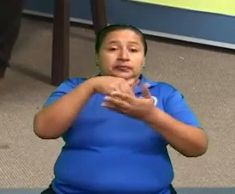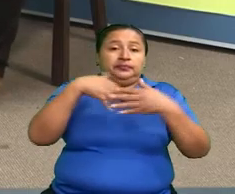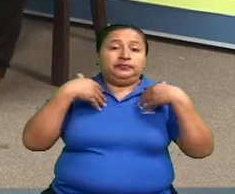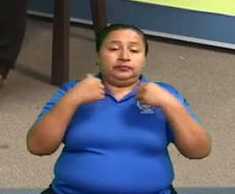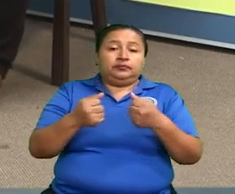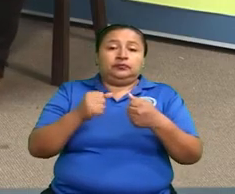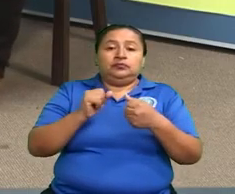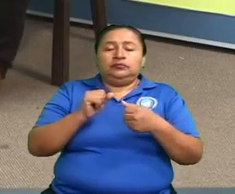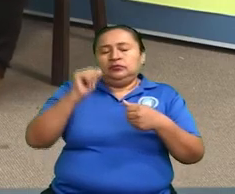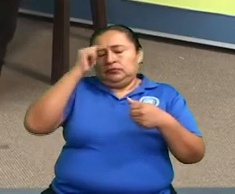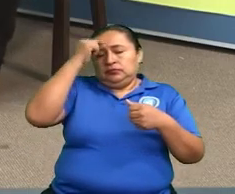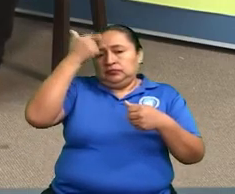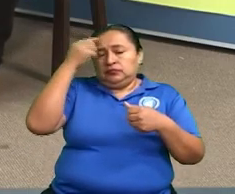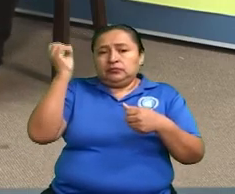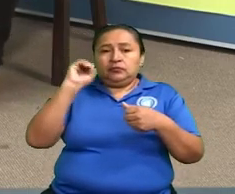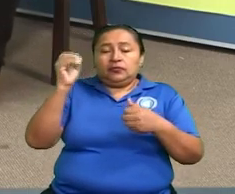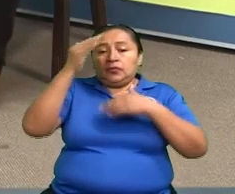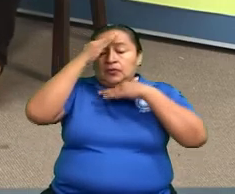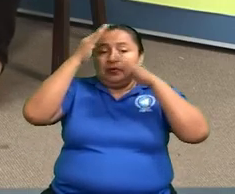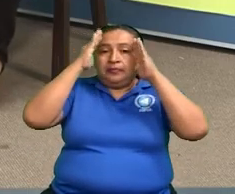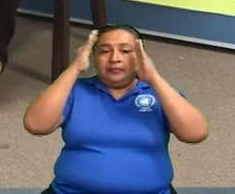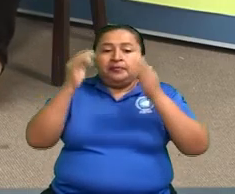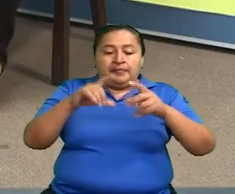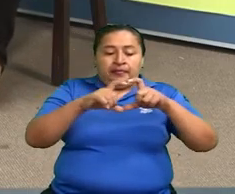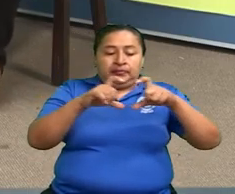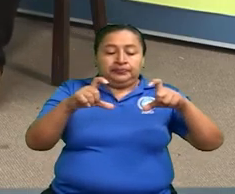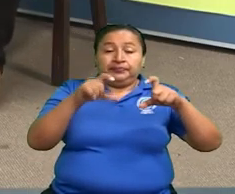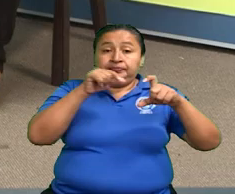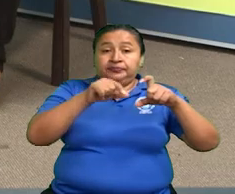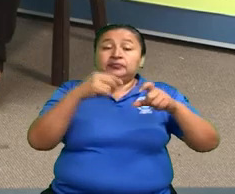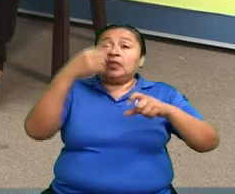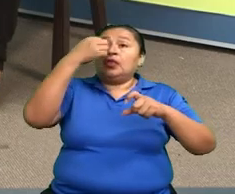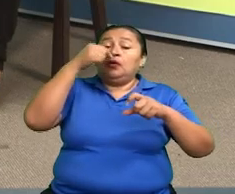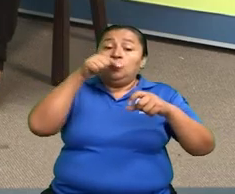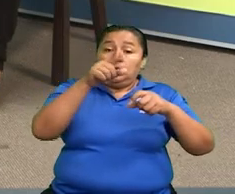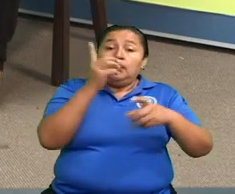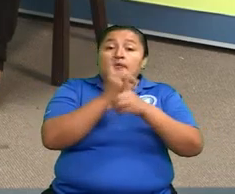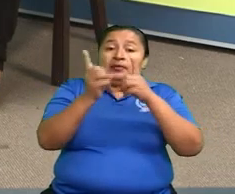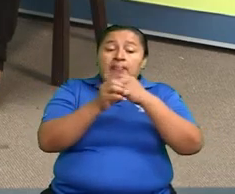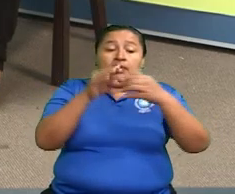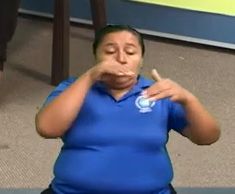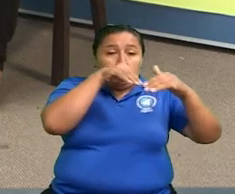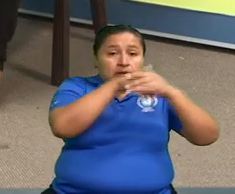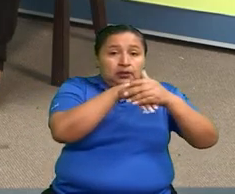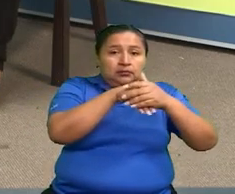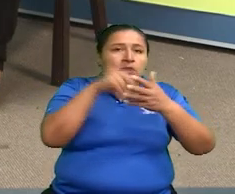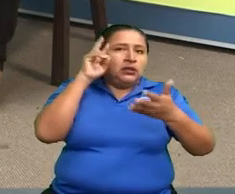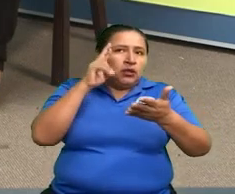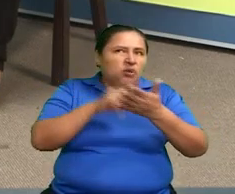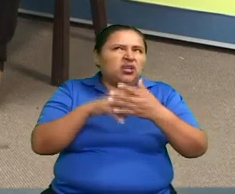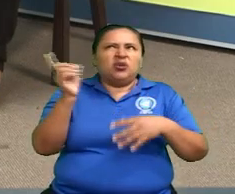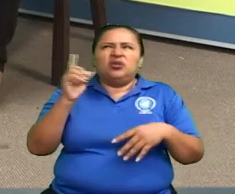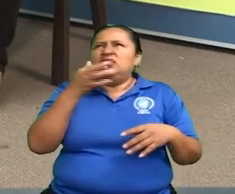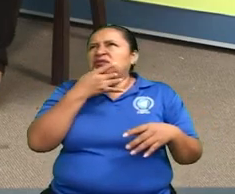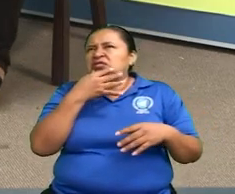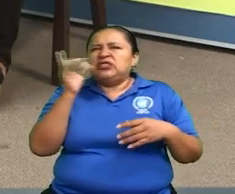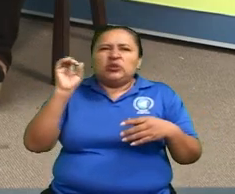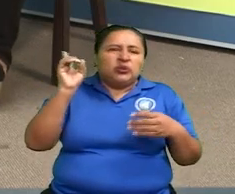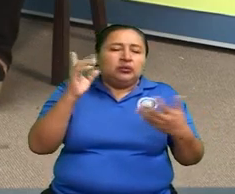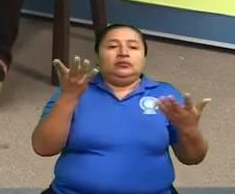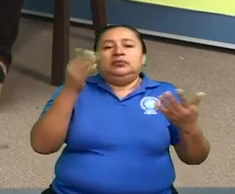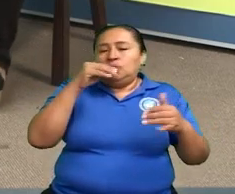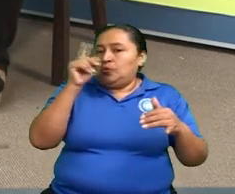sea público o privado, la tarjeta de vacuna, usted la tiene que guardar y acordarse dónde la dejó, ¿eh? Porque